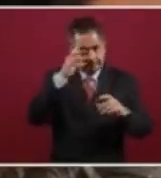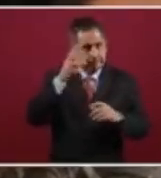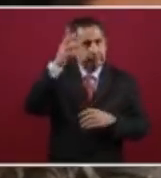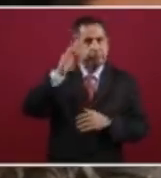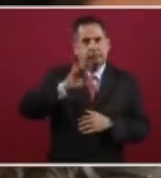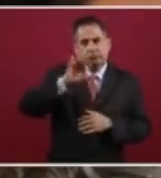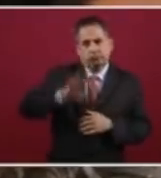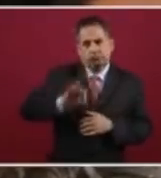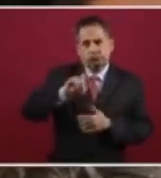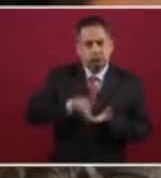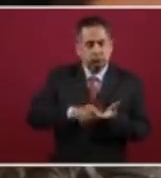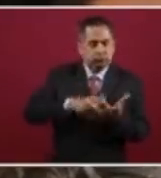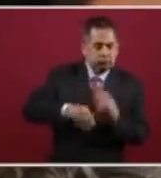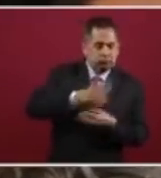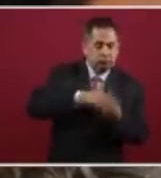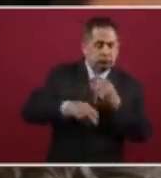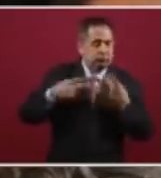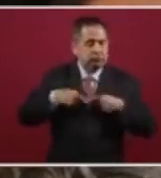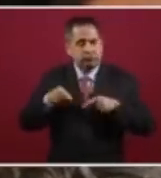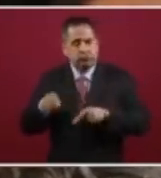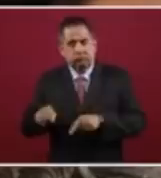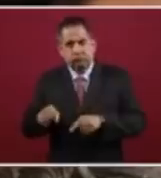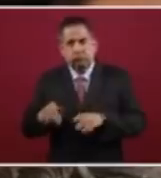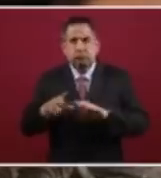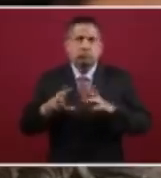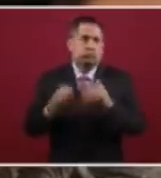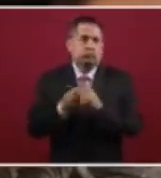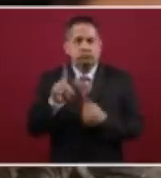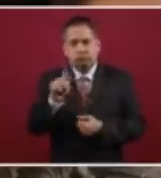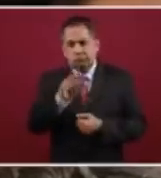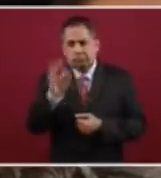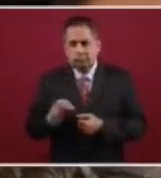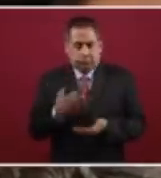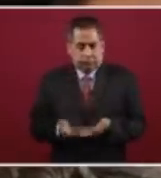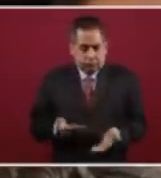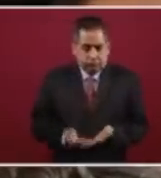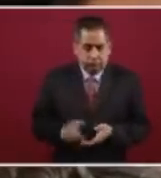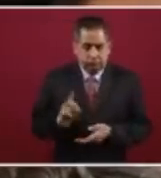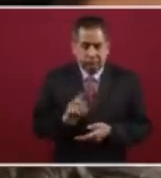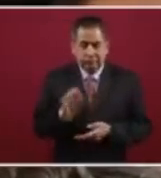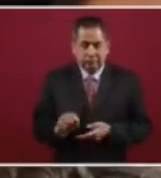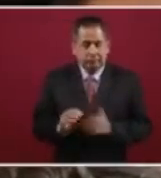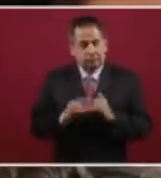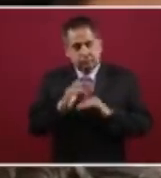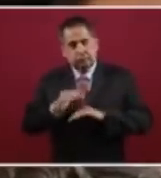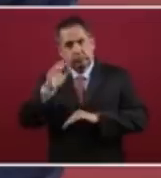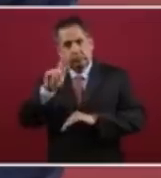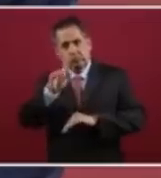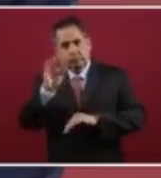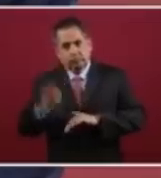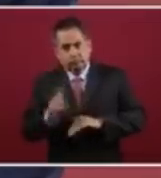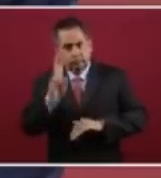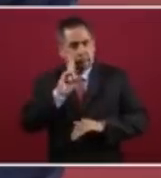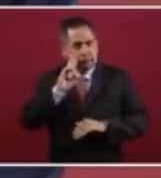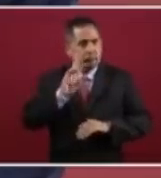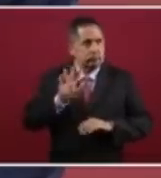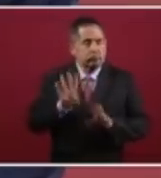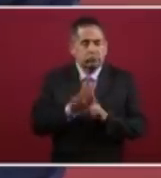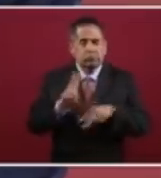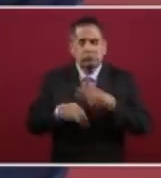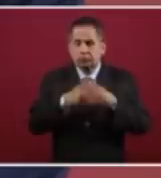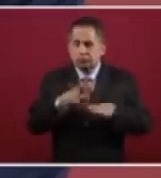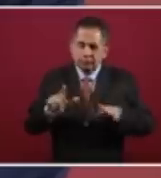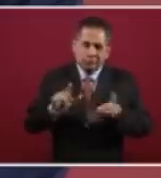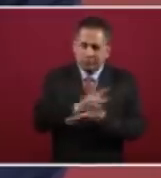de reembolso a los trabajadores hasta del 70% y no del 30 como ahora. ¿Habría condiciones pues en su gobierno para buscar esta